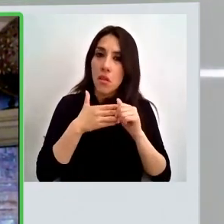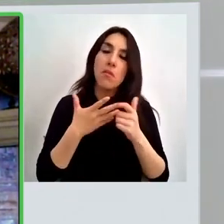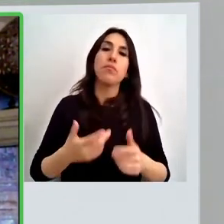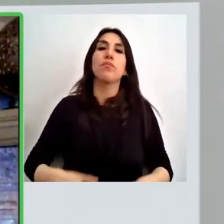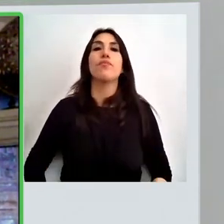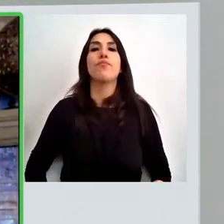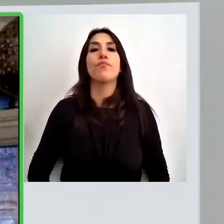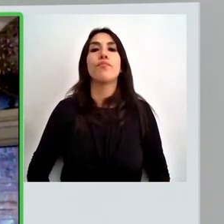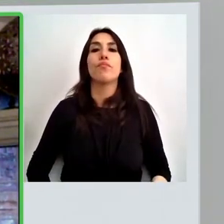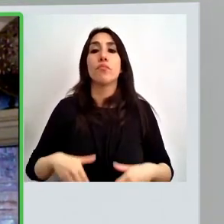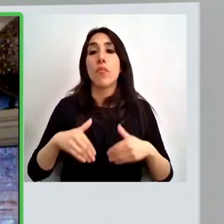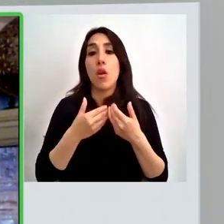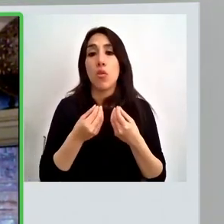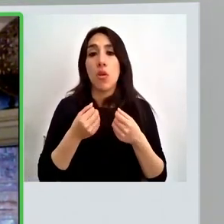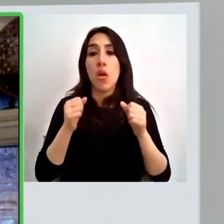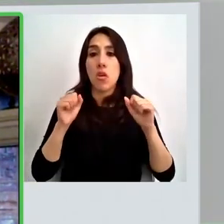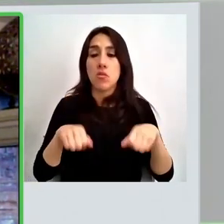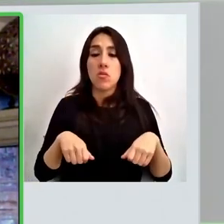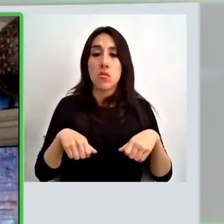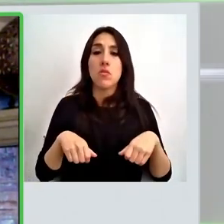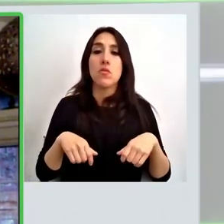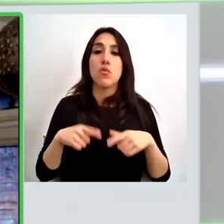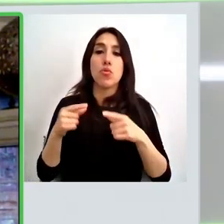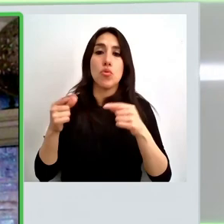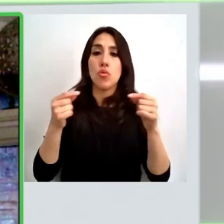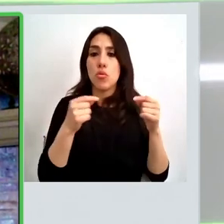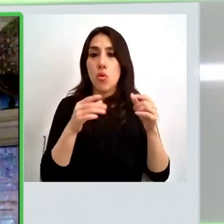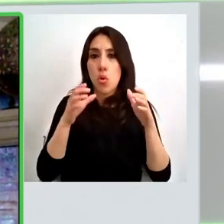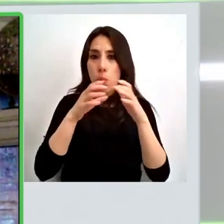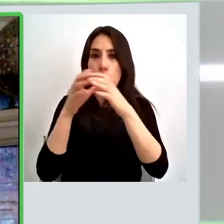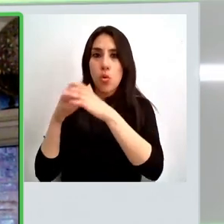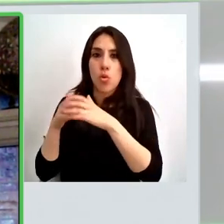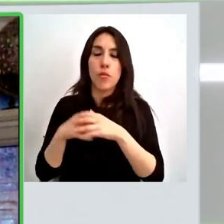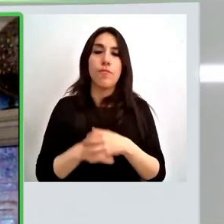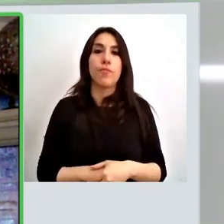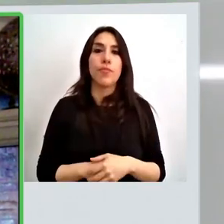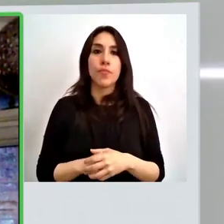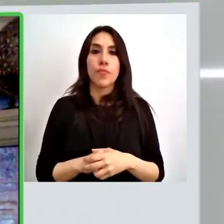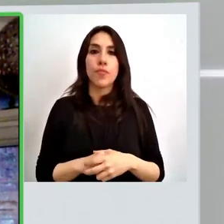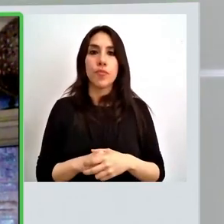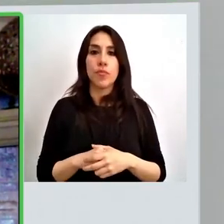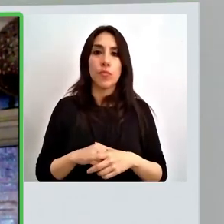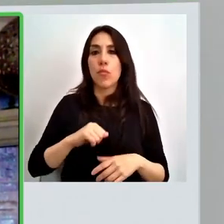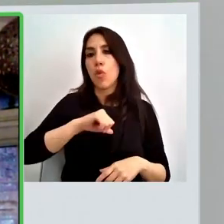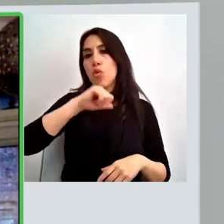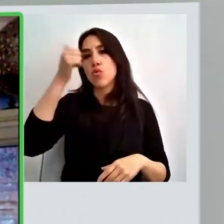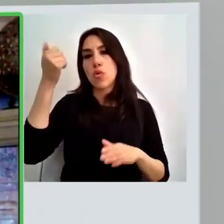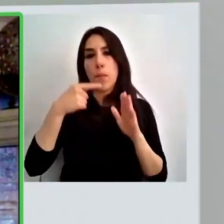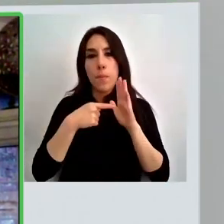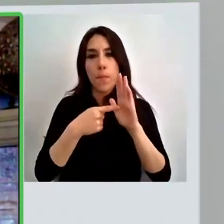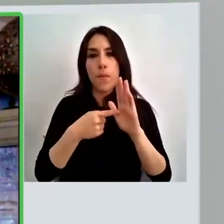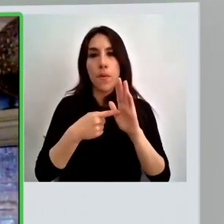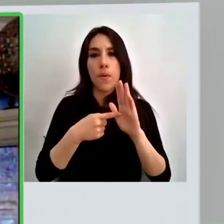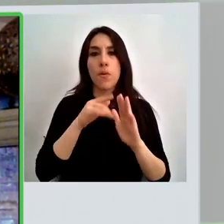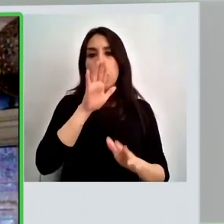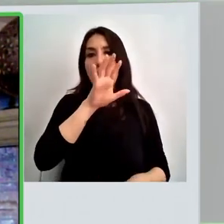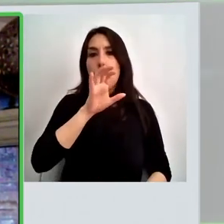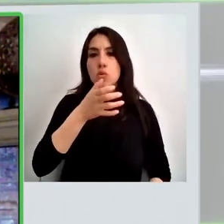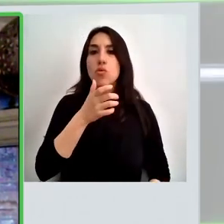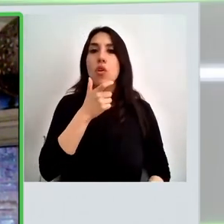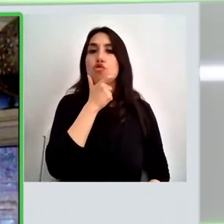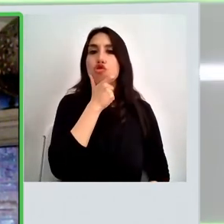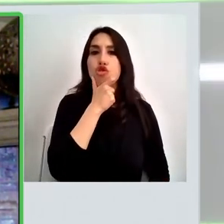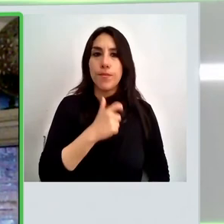entre sectores otro ejemplo también en el reino unido- los mayoría de